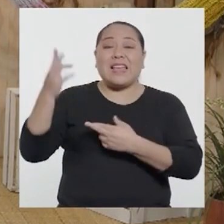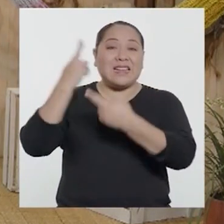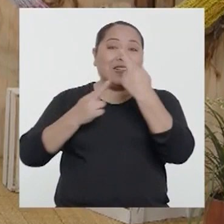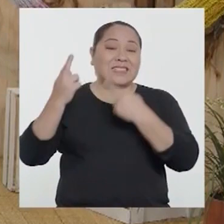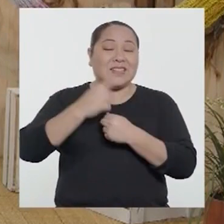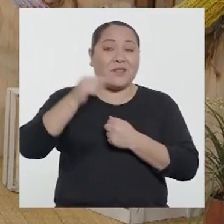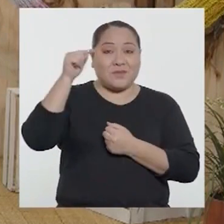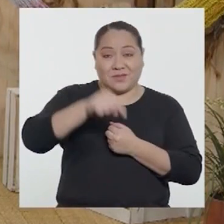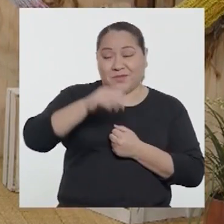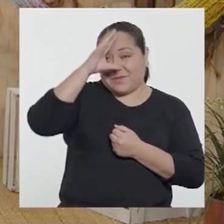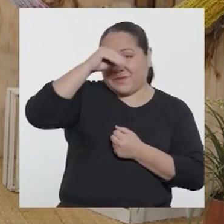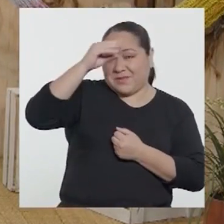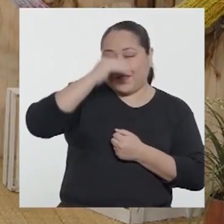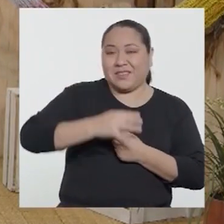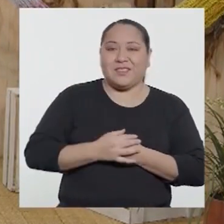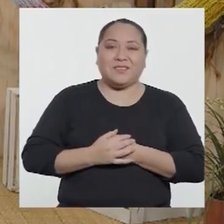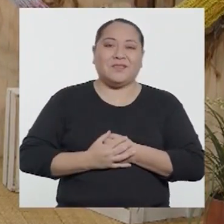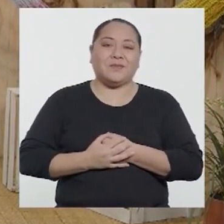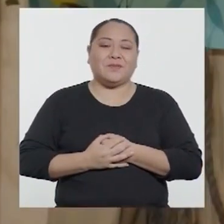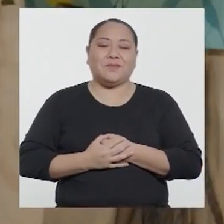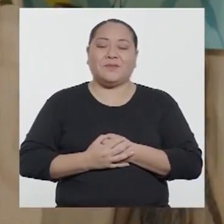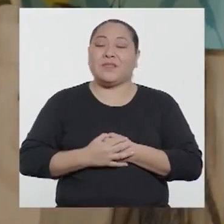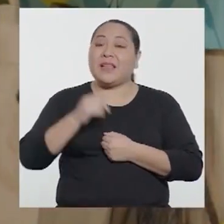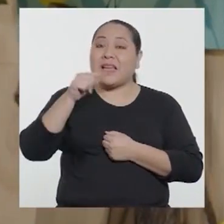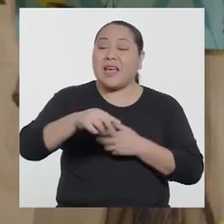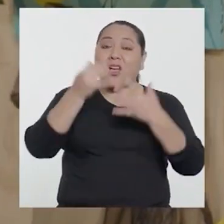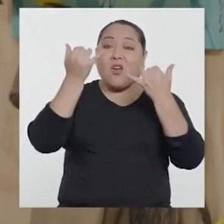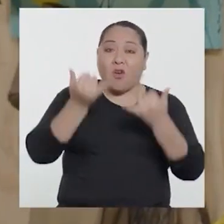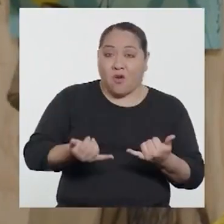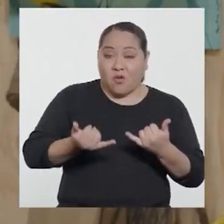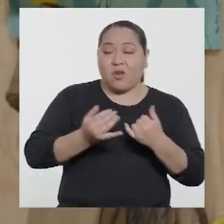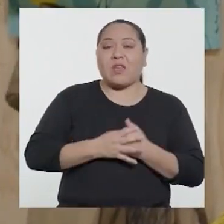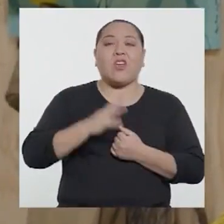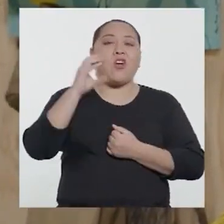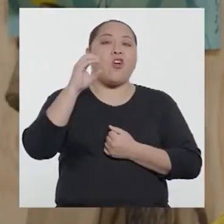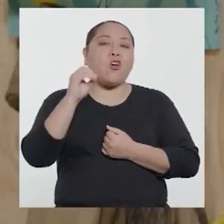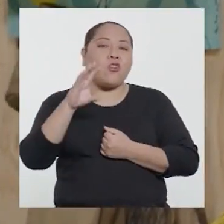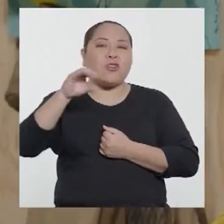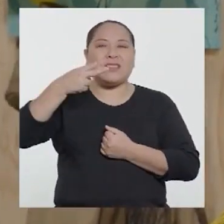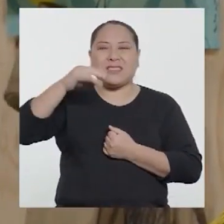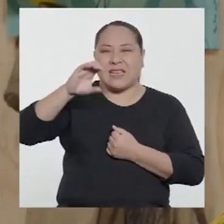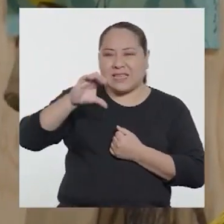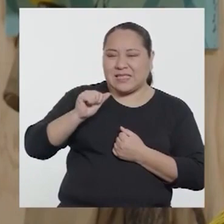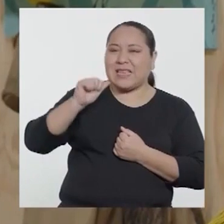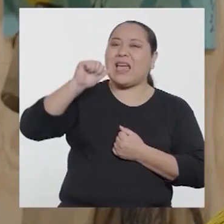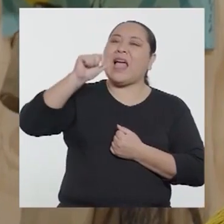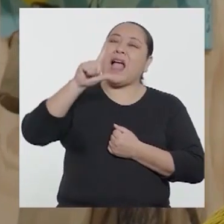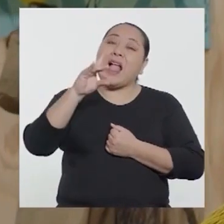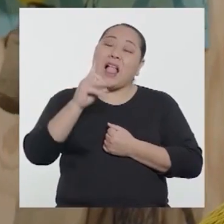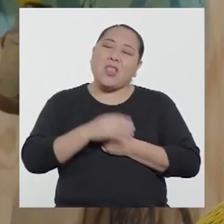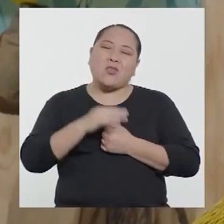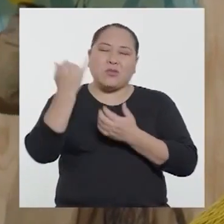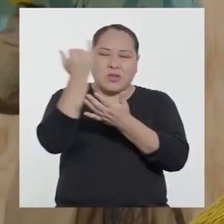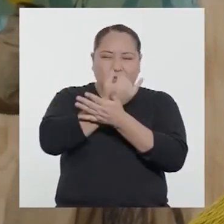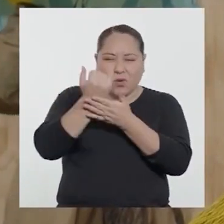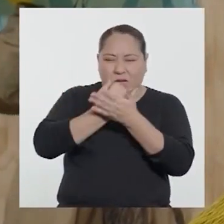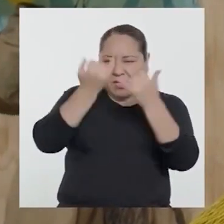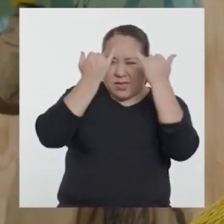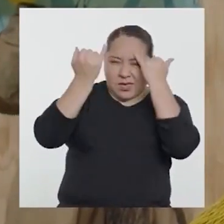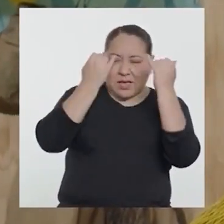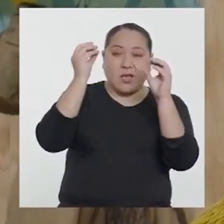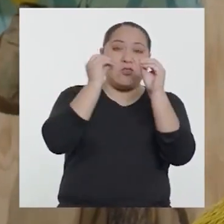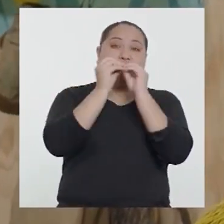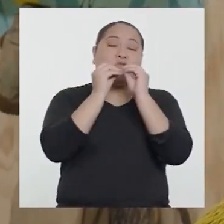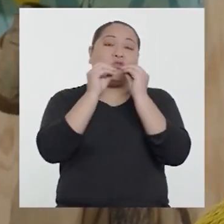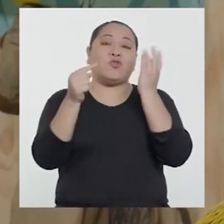¡Ya estamos de vuelta, chicas y chicos! El día de hoy, Coco, Chechi y Aldo están dibujando ideas